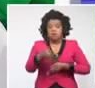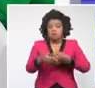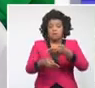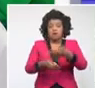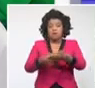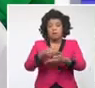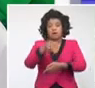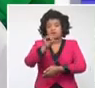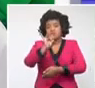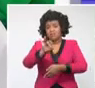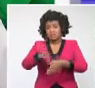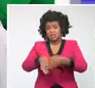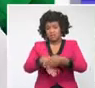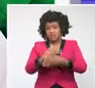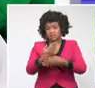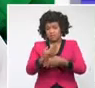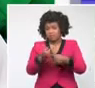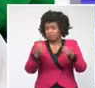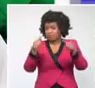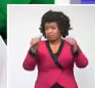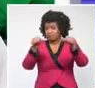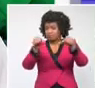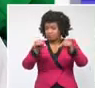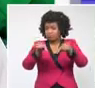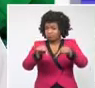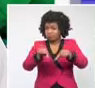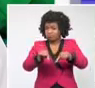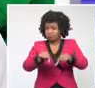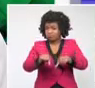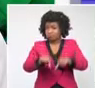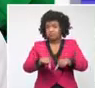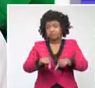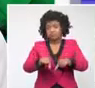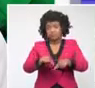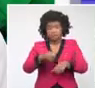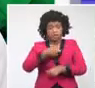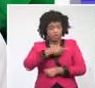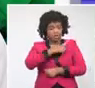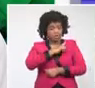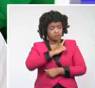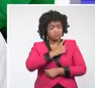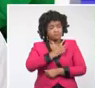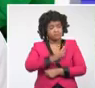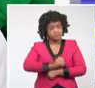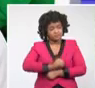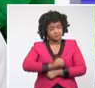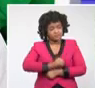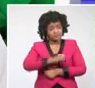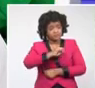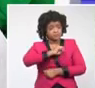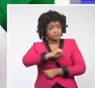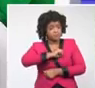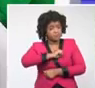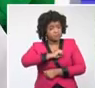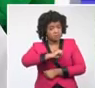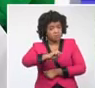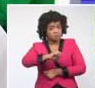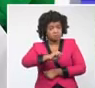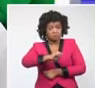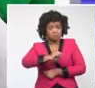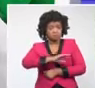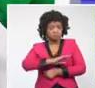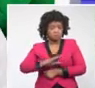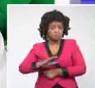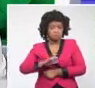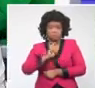muy desfavorable y lamentablemente también en el día de ayer hace una parada cardíaca de la cual